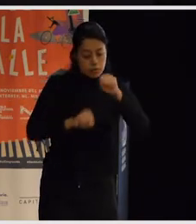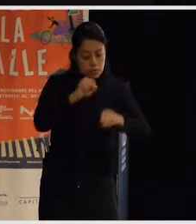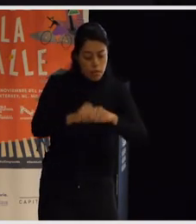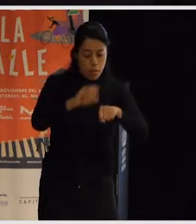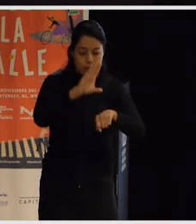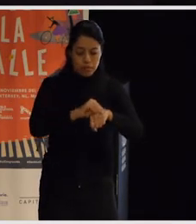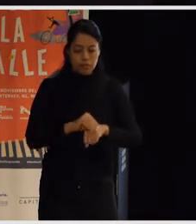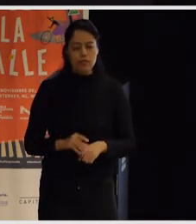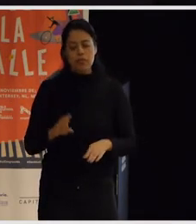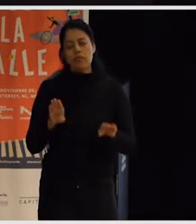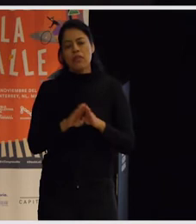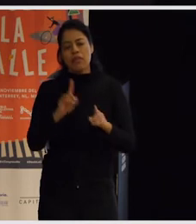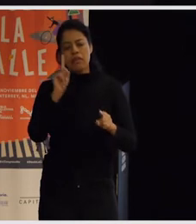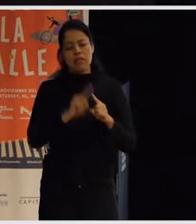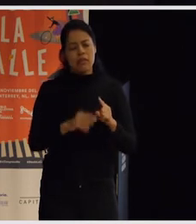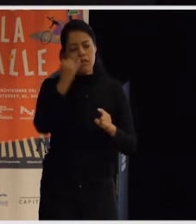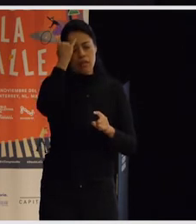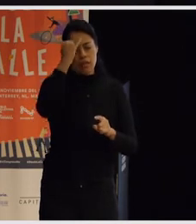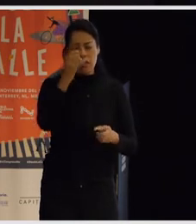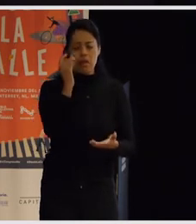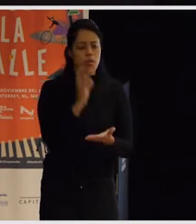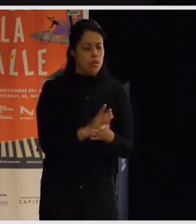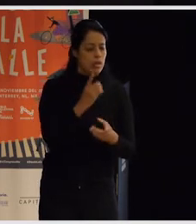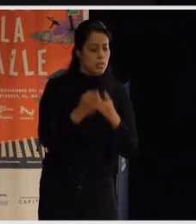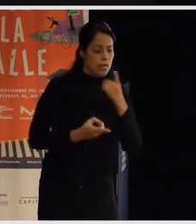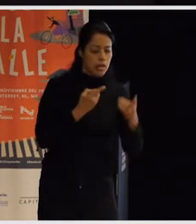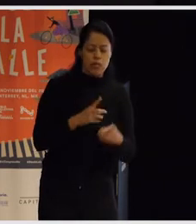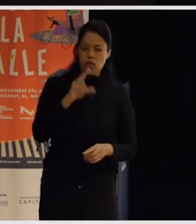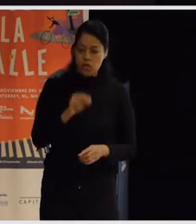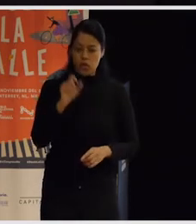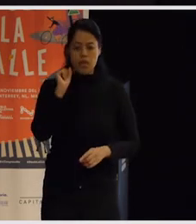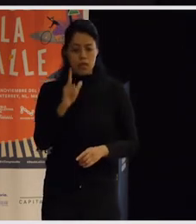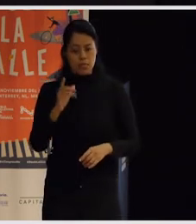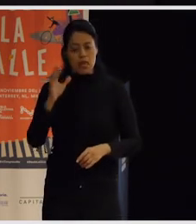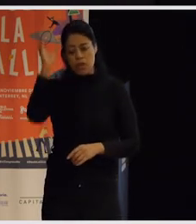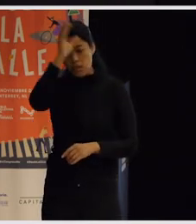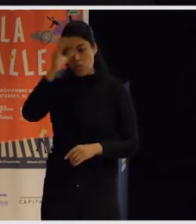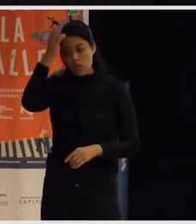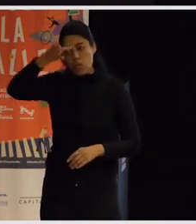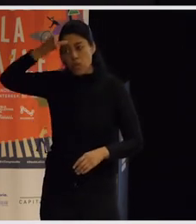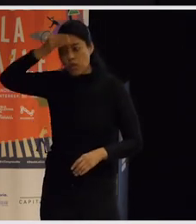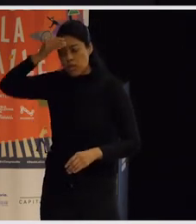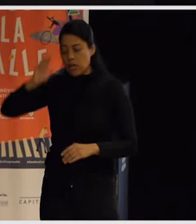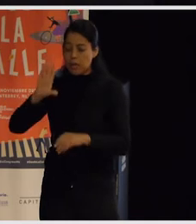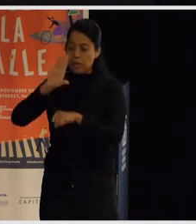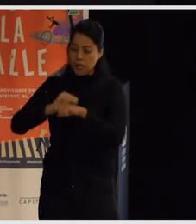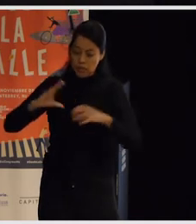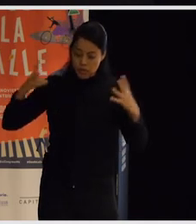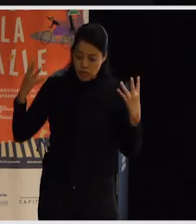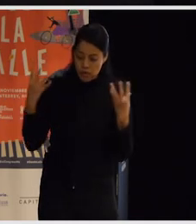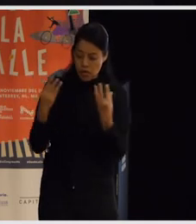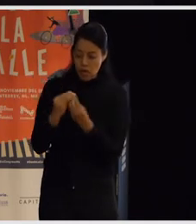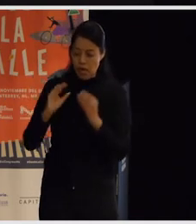como quitarle esa idea de que la bici es deporte no la vi si también es cultura y también nos permite como y creando comunidad y como